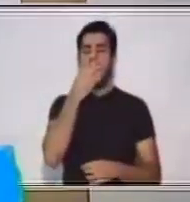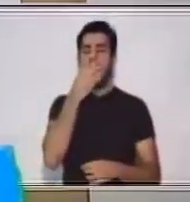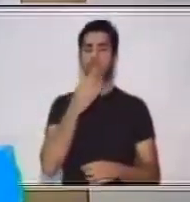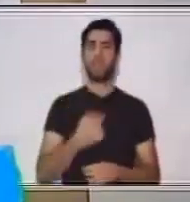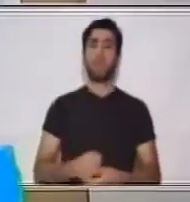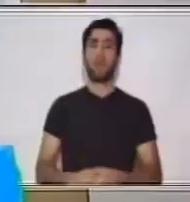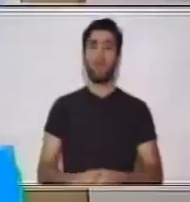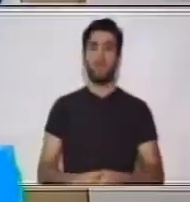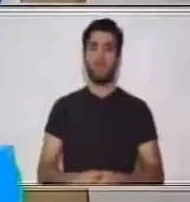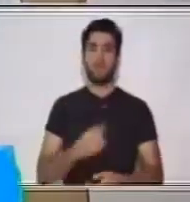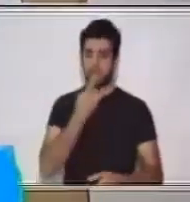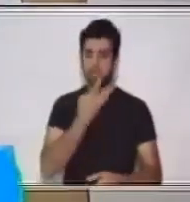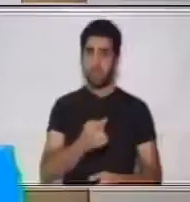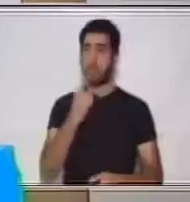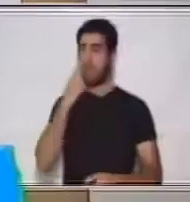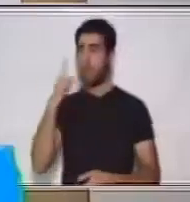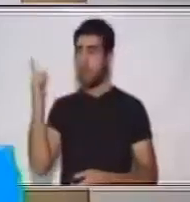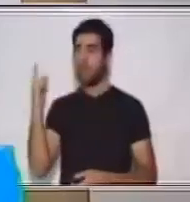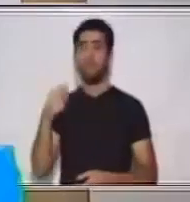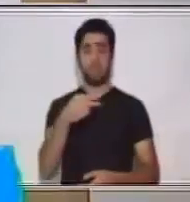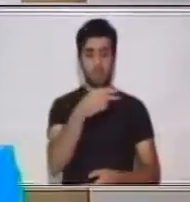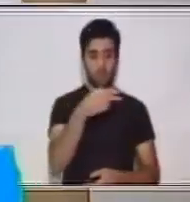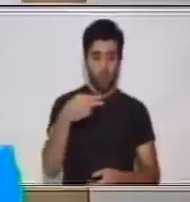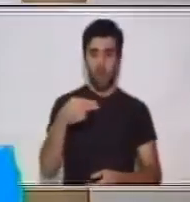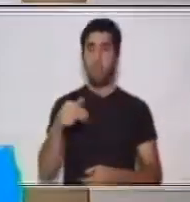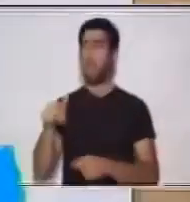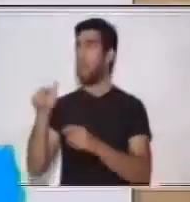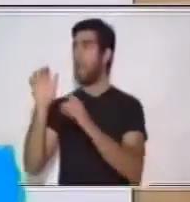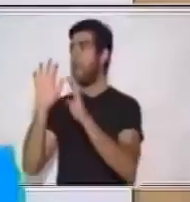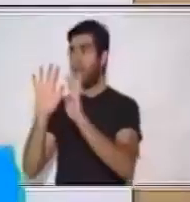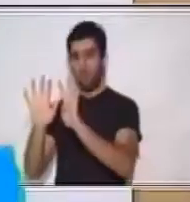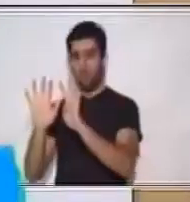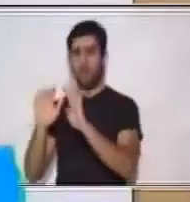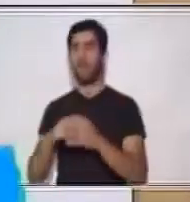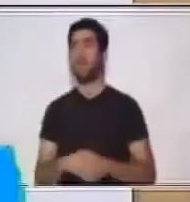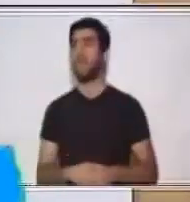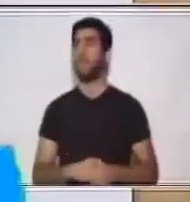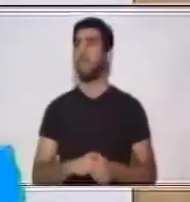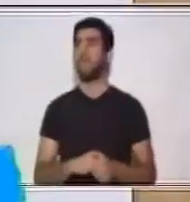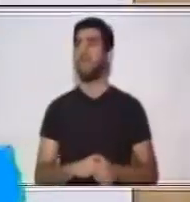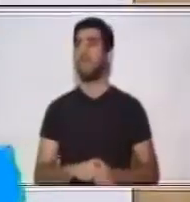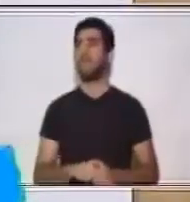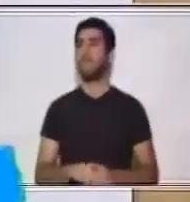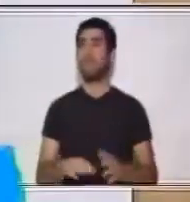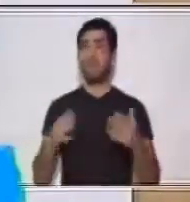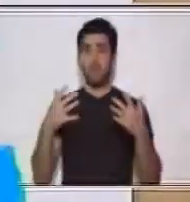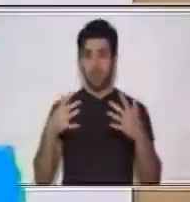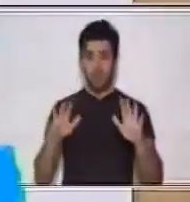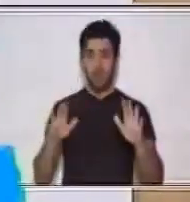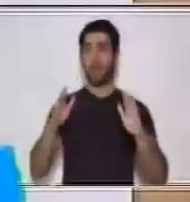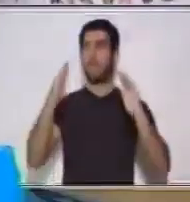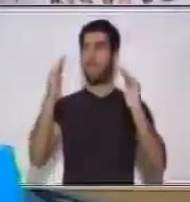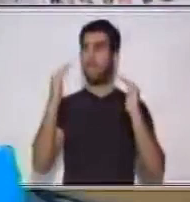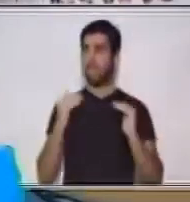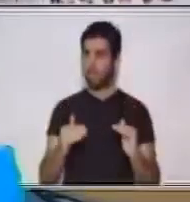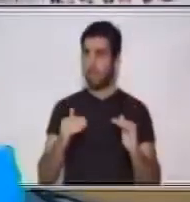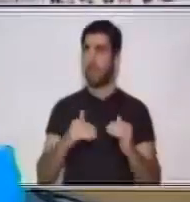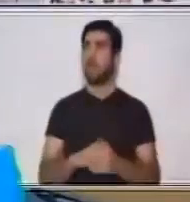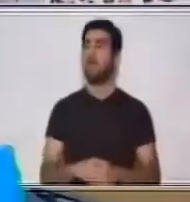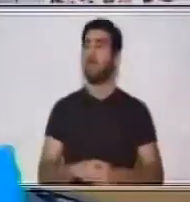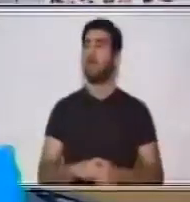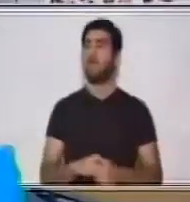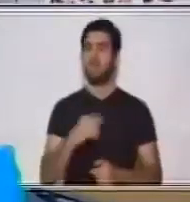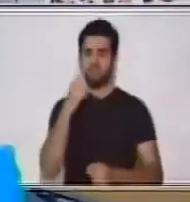9 niños. ¿Miren? Ahora vamos a... ¿Aquí qué operación será si tengo el